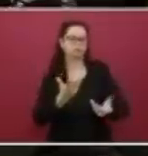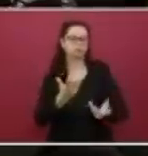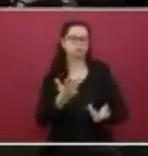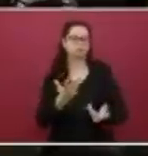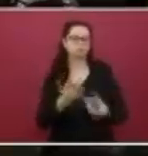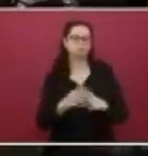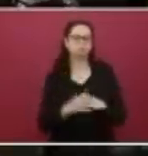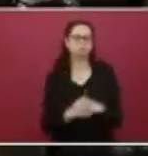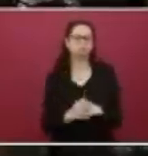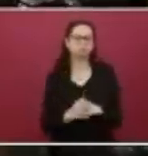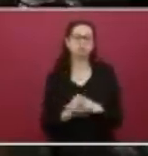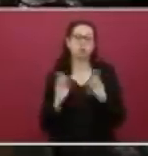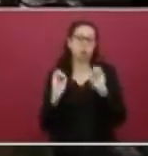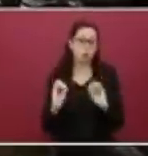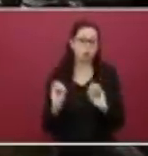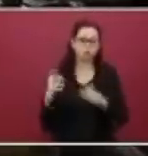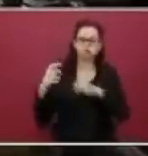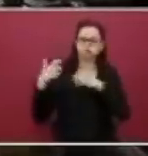un mitin